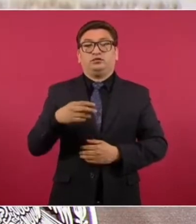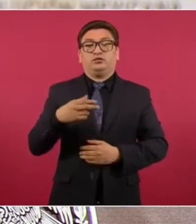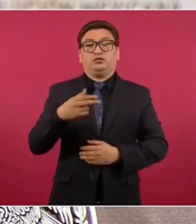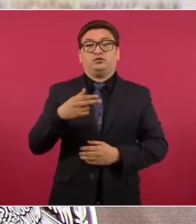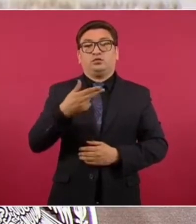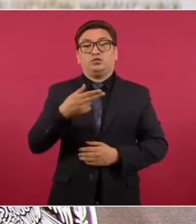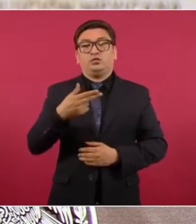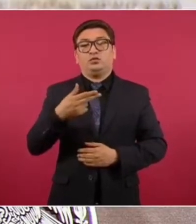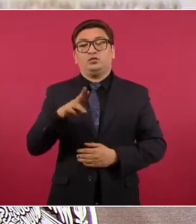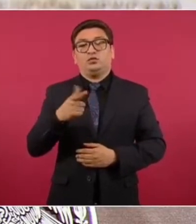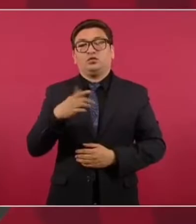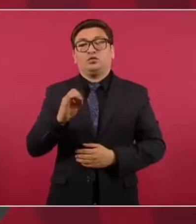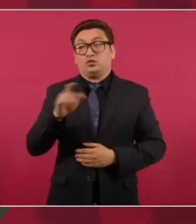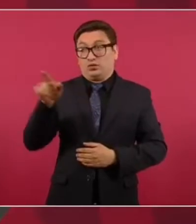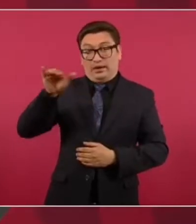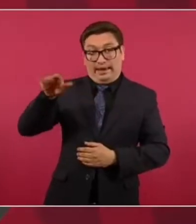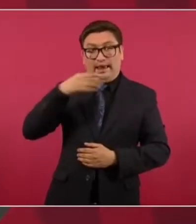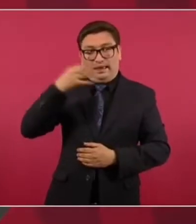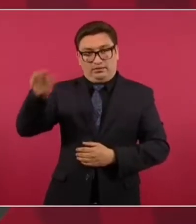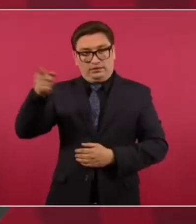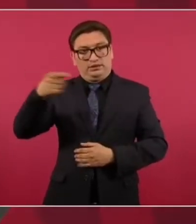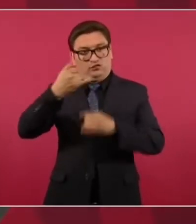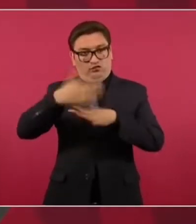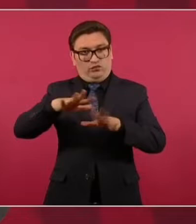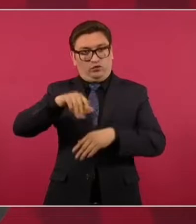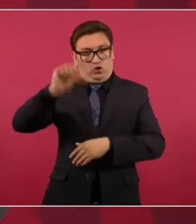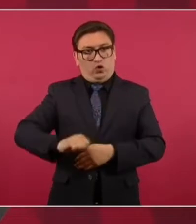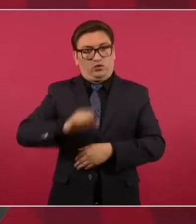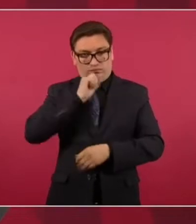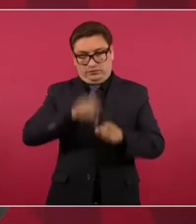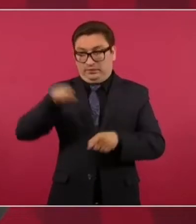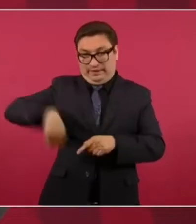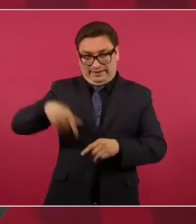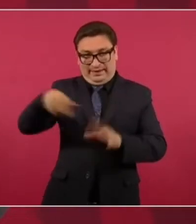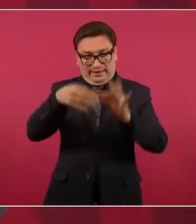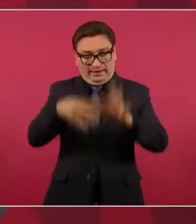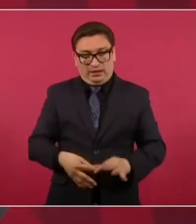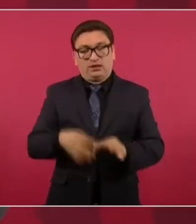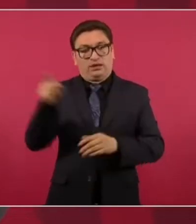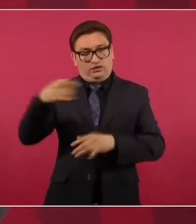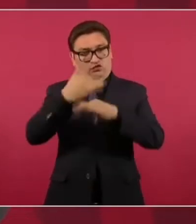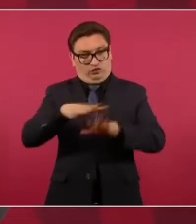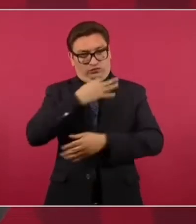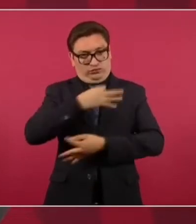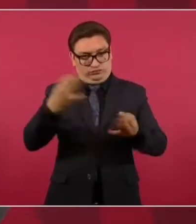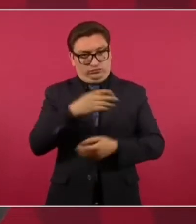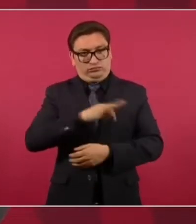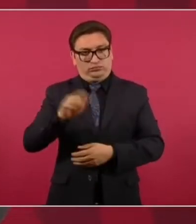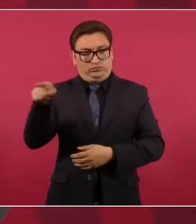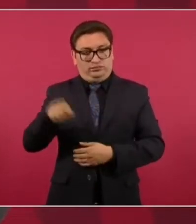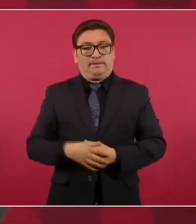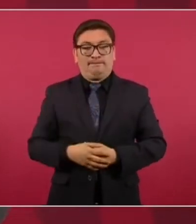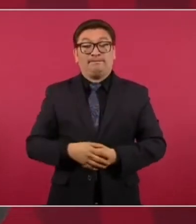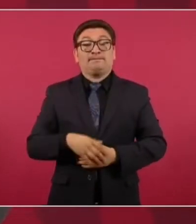Hugo que nos informe hoy mismo sobre esto que estás planteando.